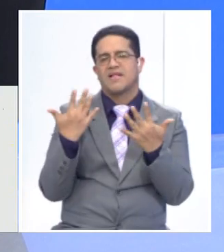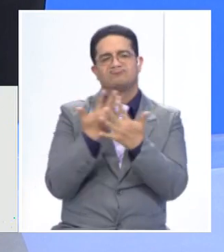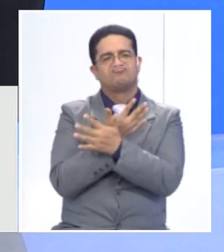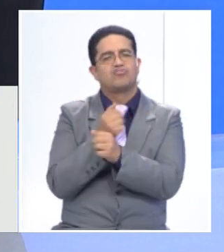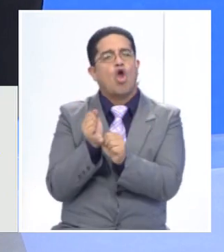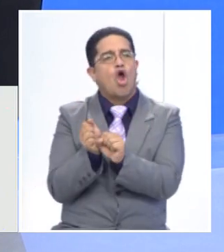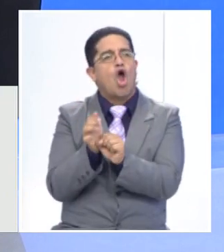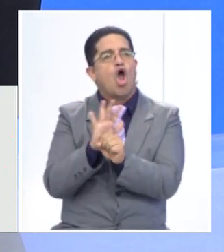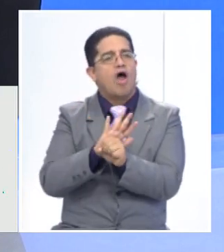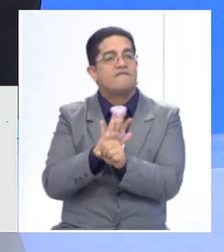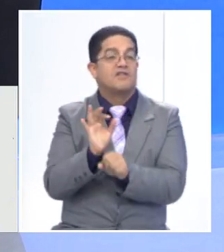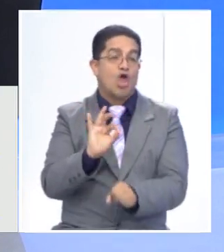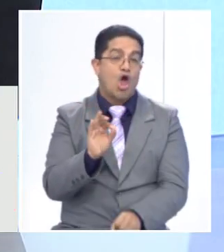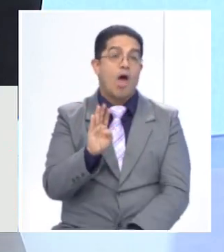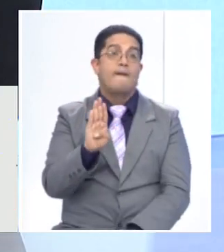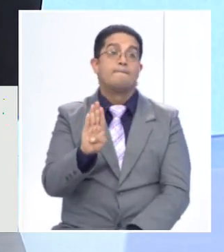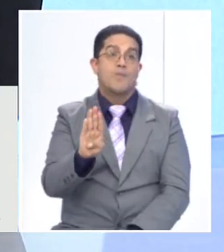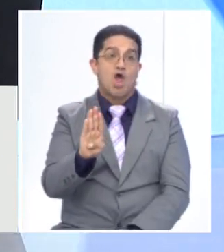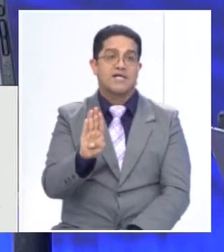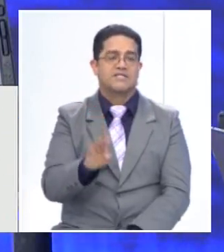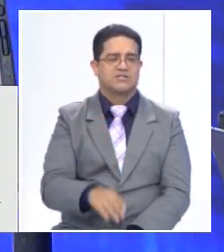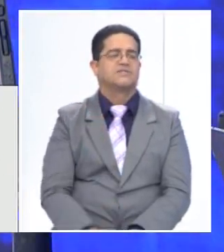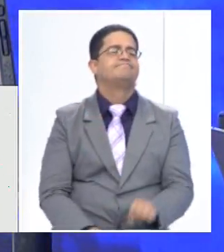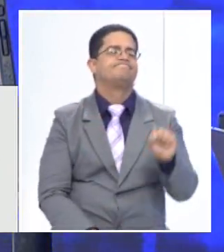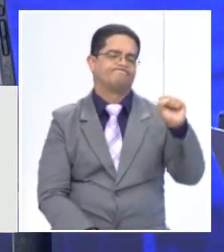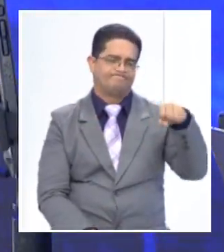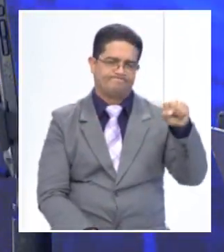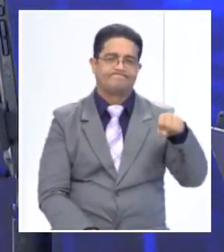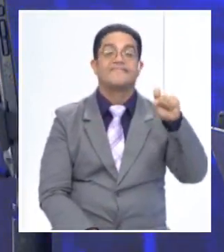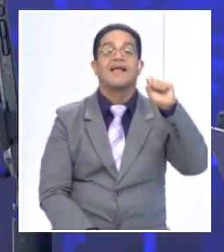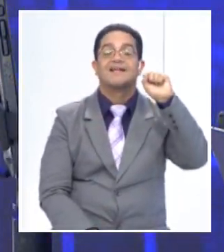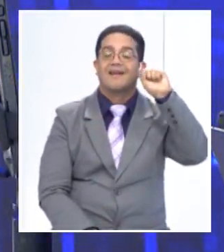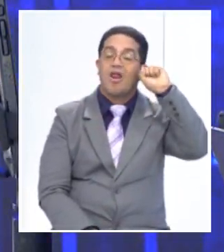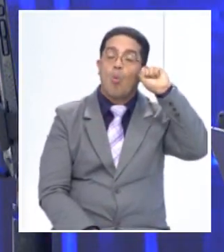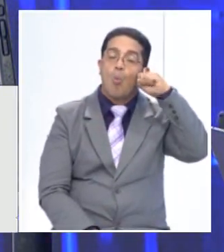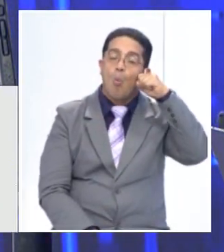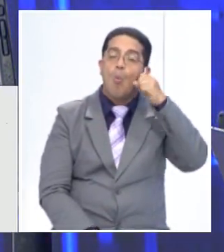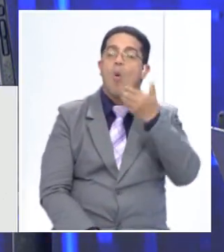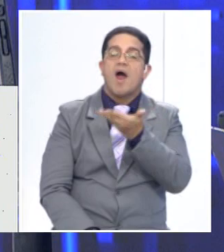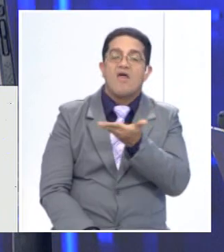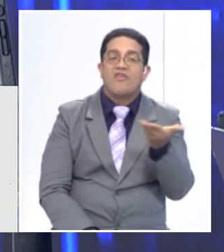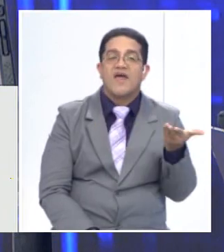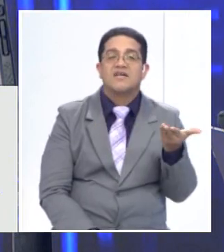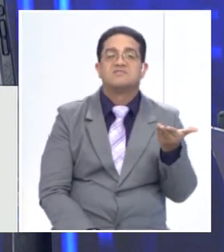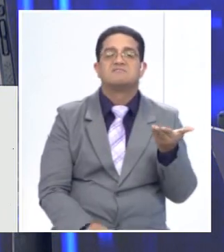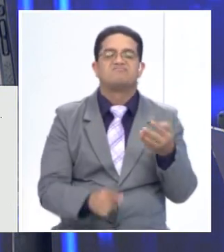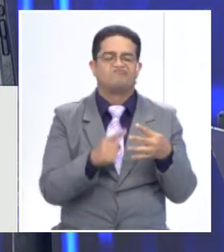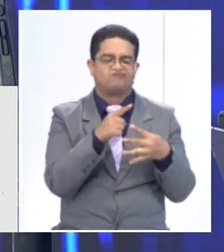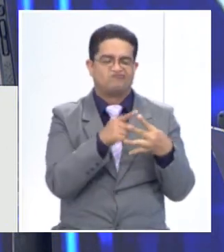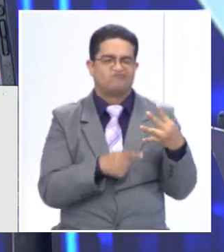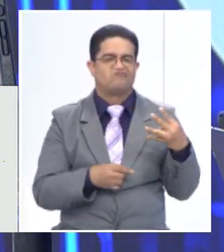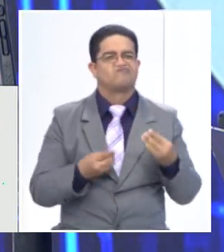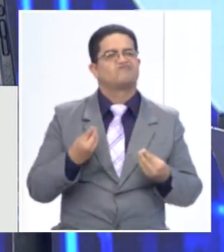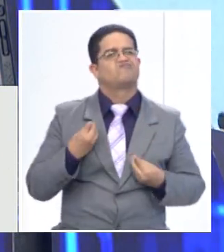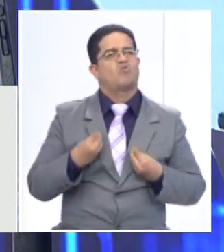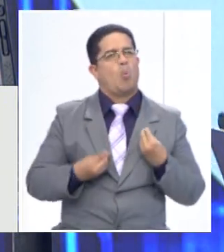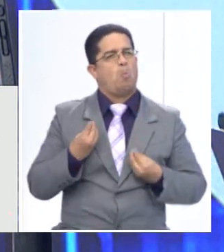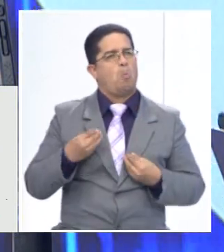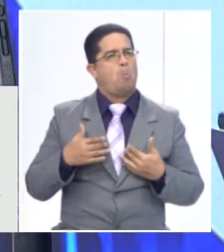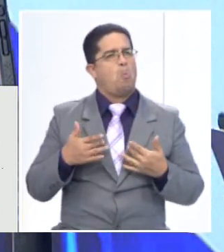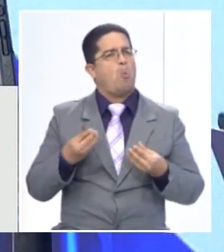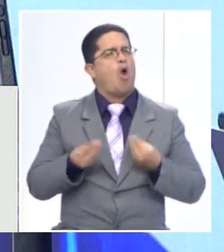con bronquitis. Sí, cómo no. Recuerden que los síntomas, como los dije, los síntomas respiratorios de todo punto de